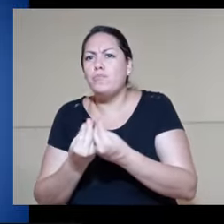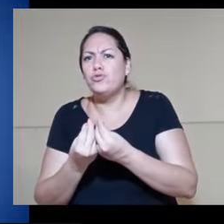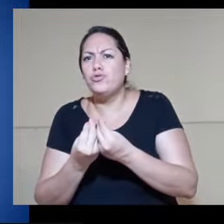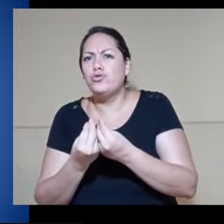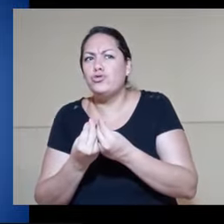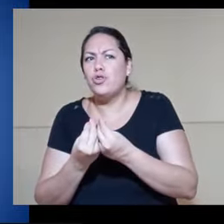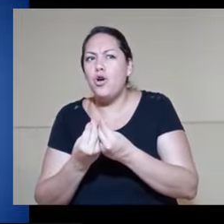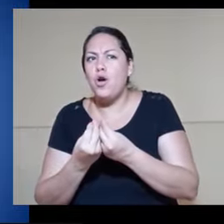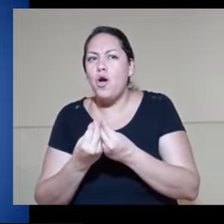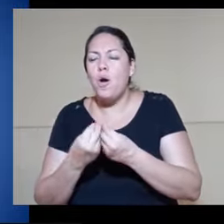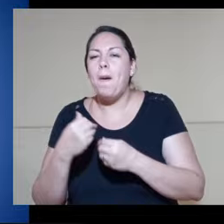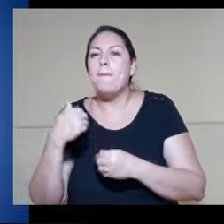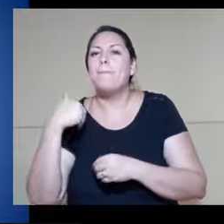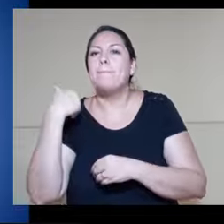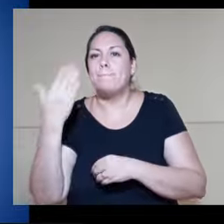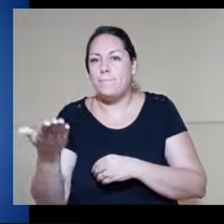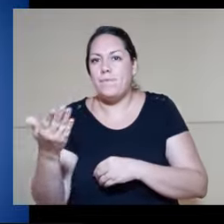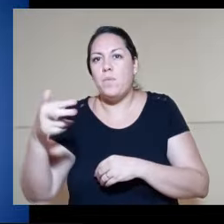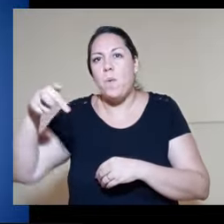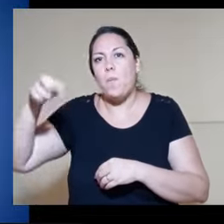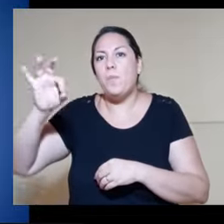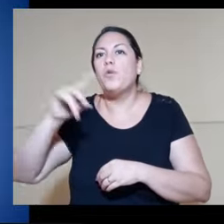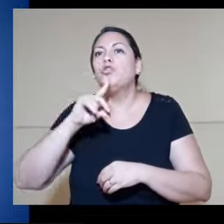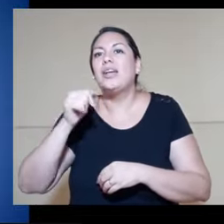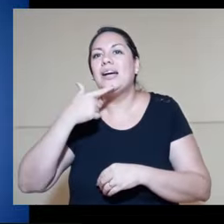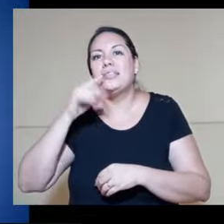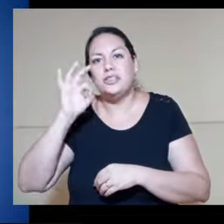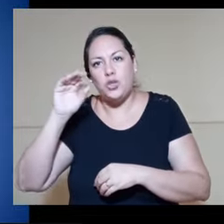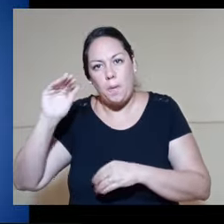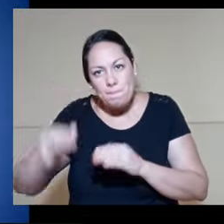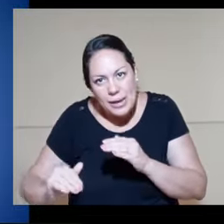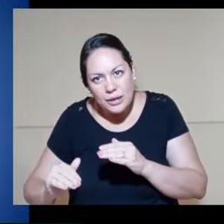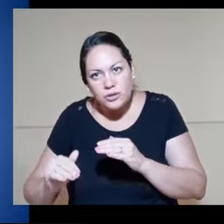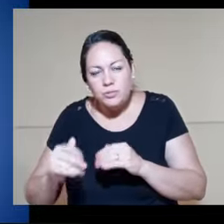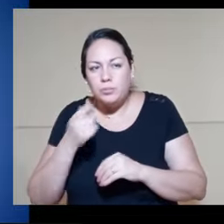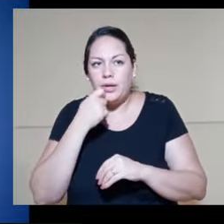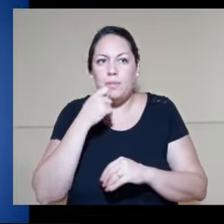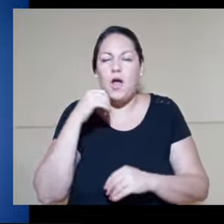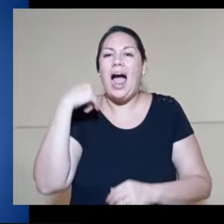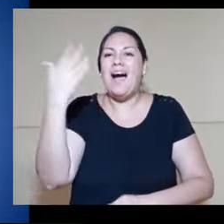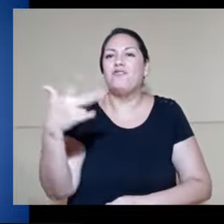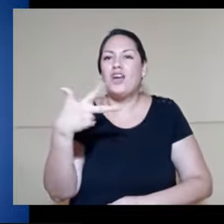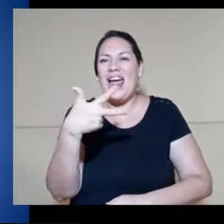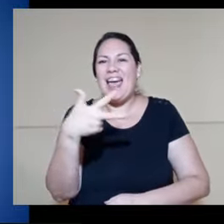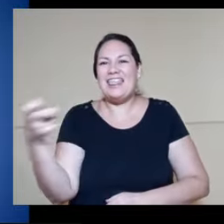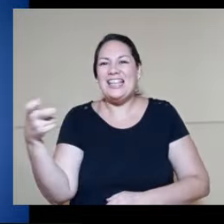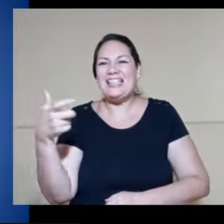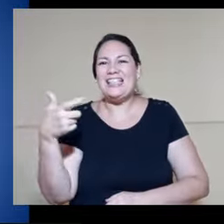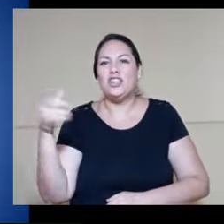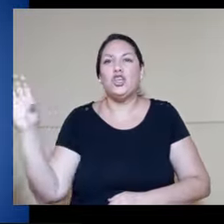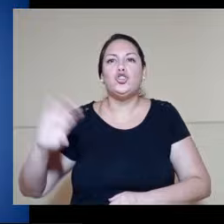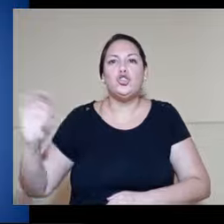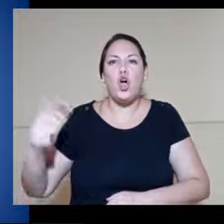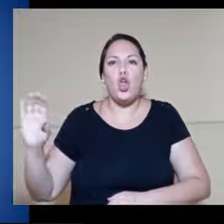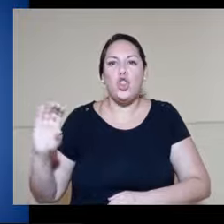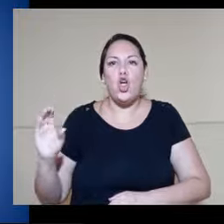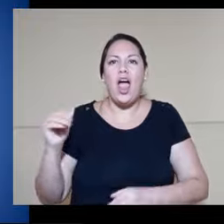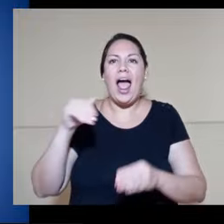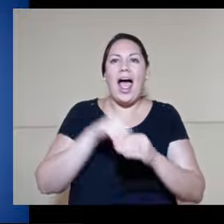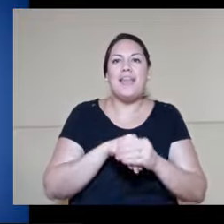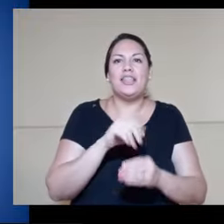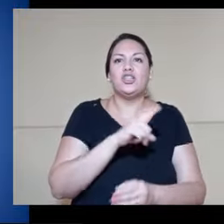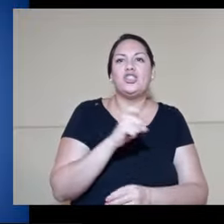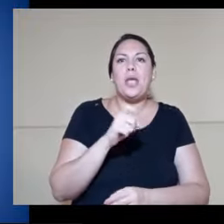afuera y potasio hay menos, pero los dos son cargas positivas. Es como si yo les dijera, afuera hay 300